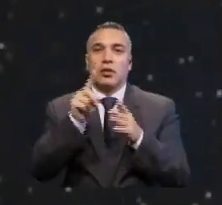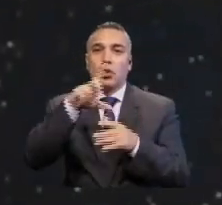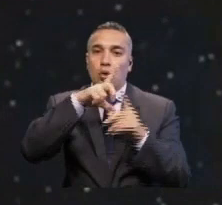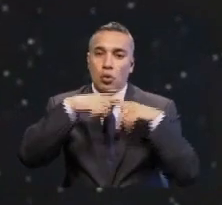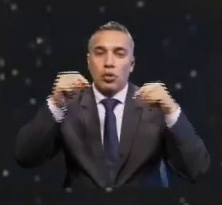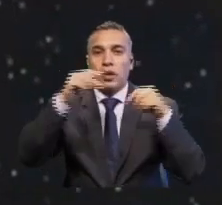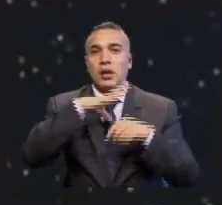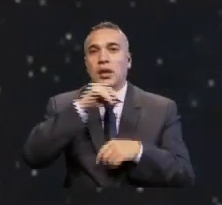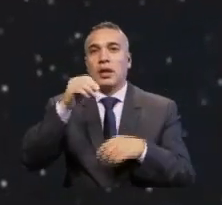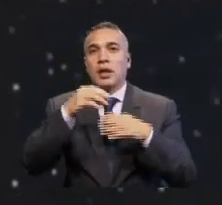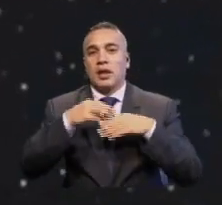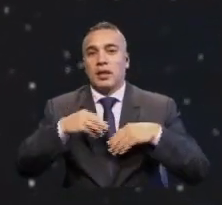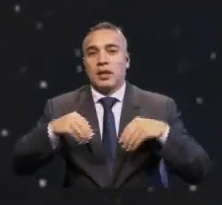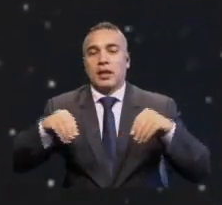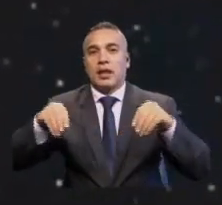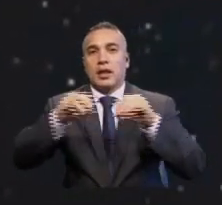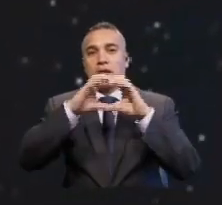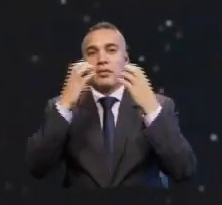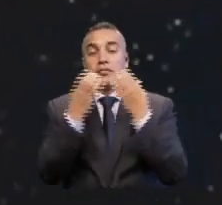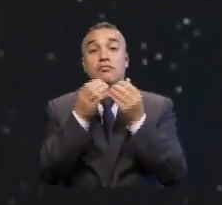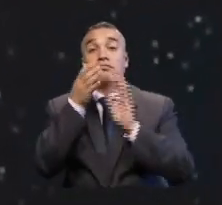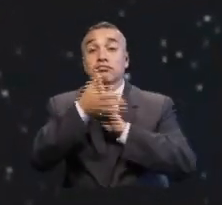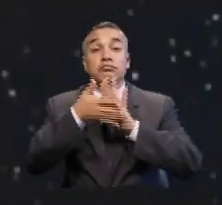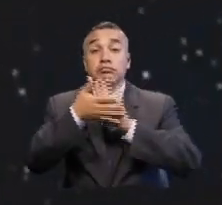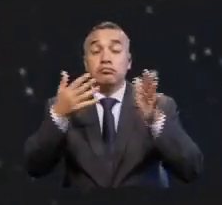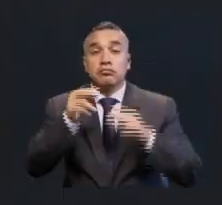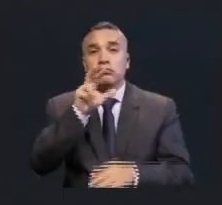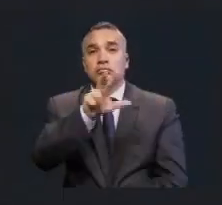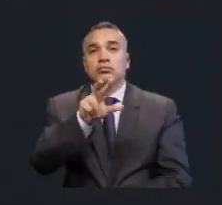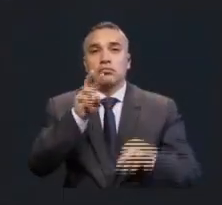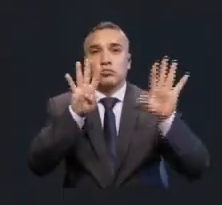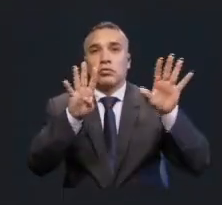y la Tierra, y viajando a una velocidad